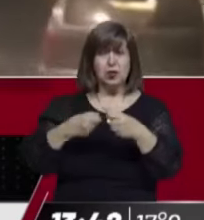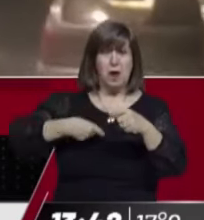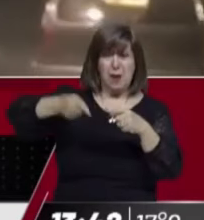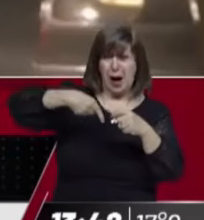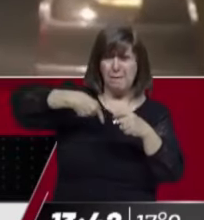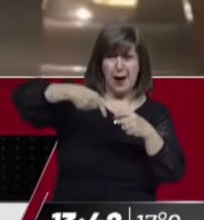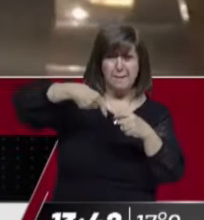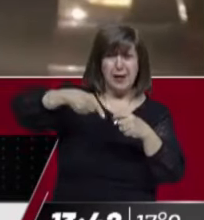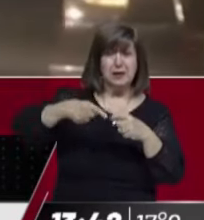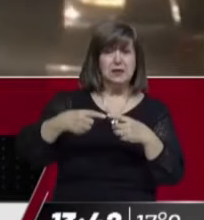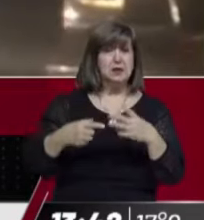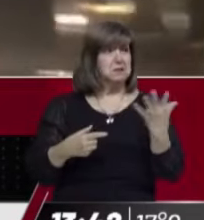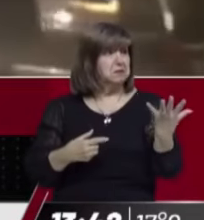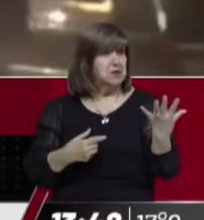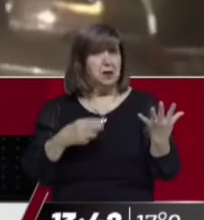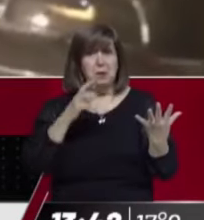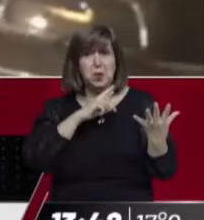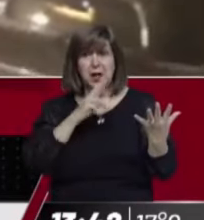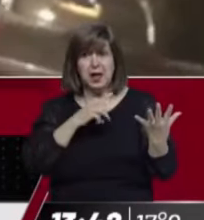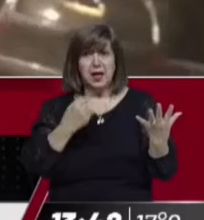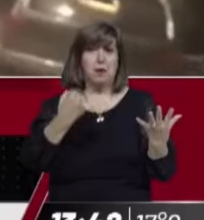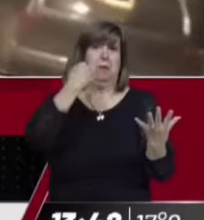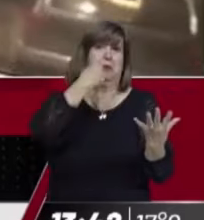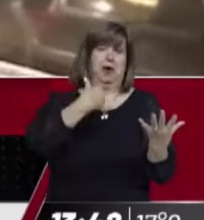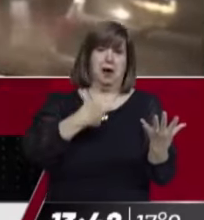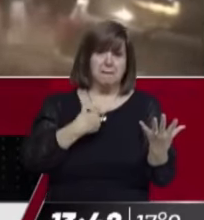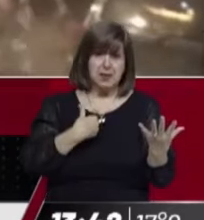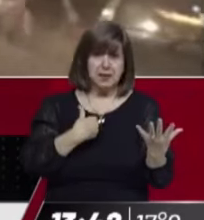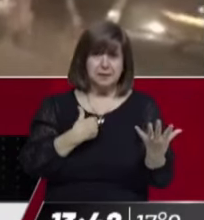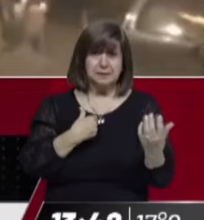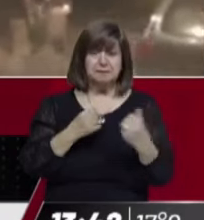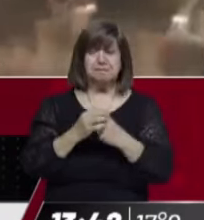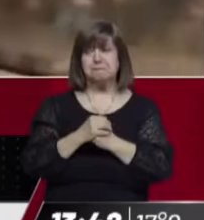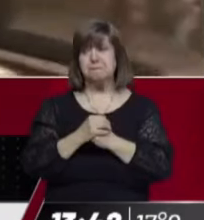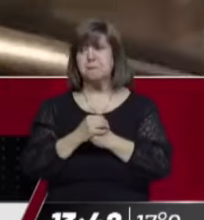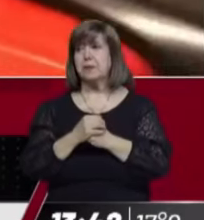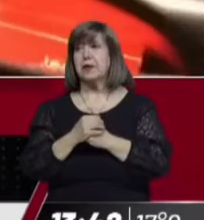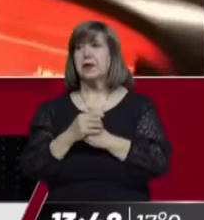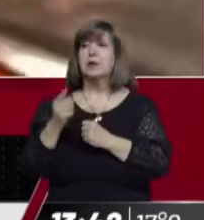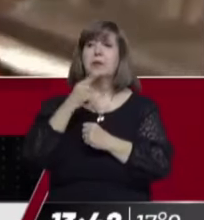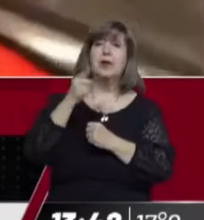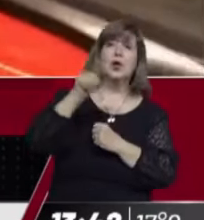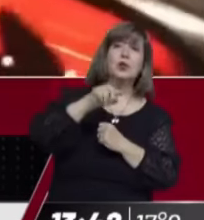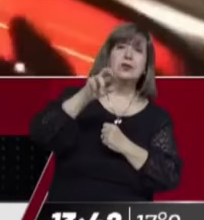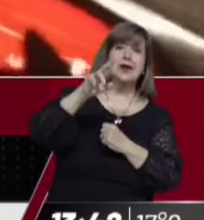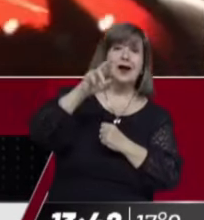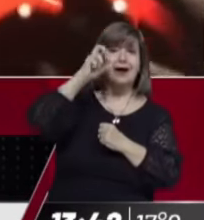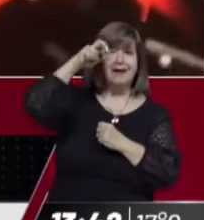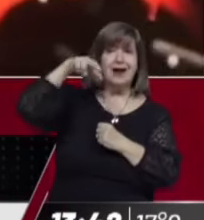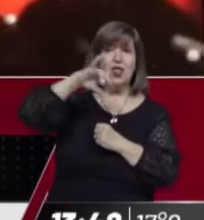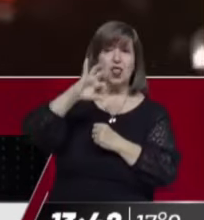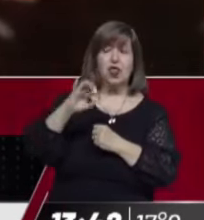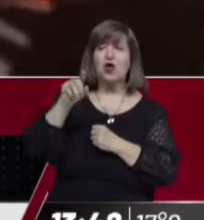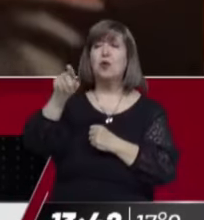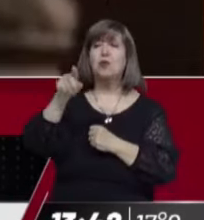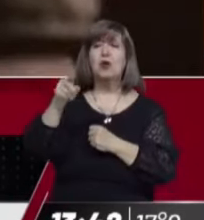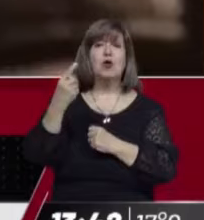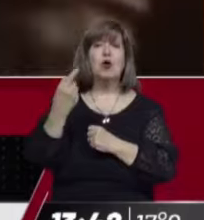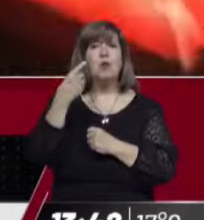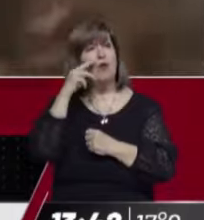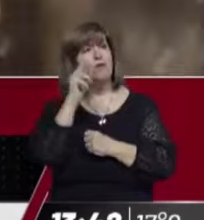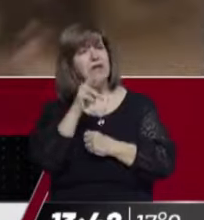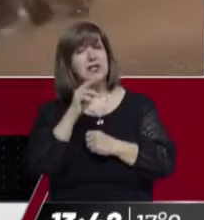querían pegar no les importó que éramos mujeres o no Renzo Cómo los viste a a los chicos en qué condiciones estaban